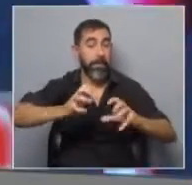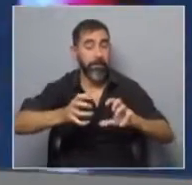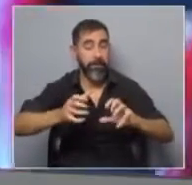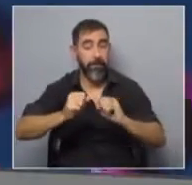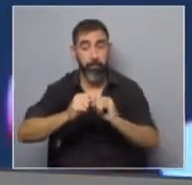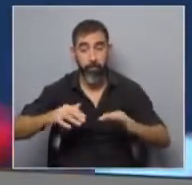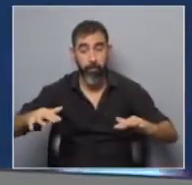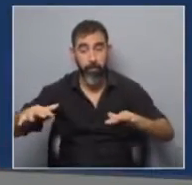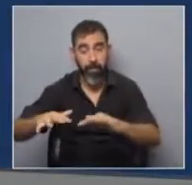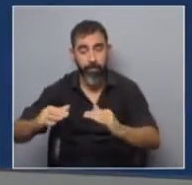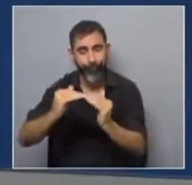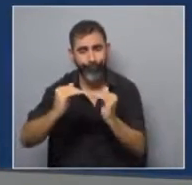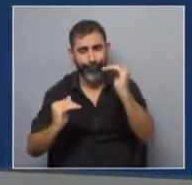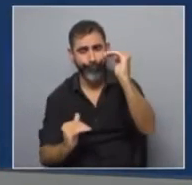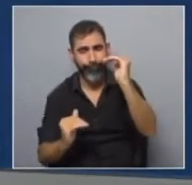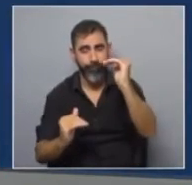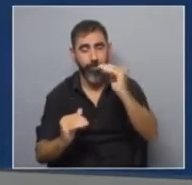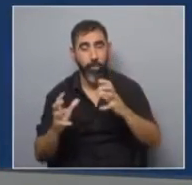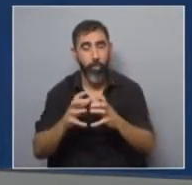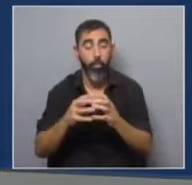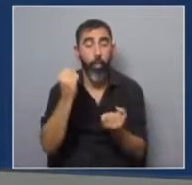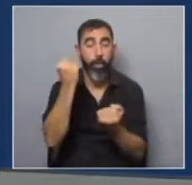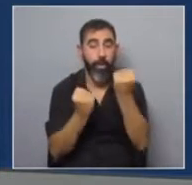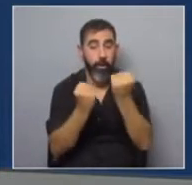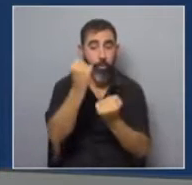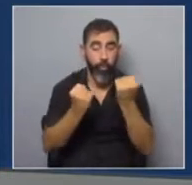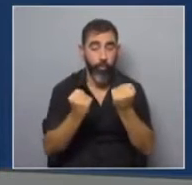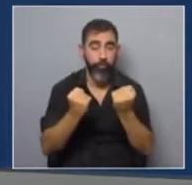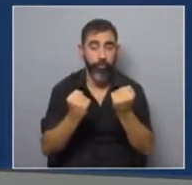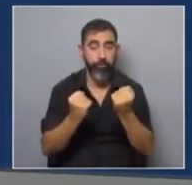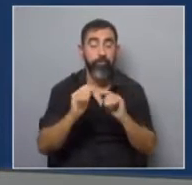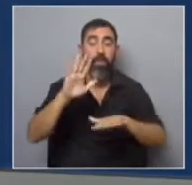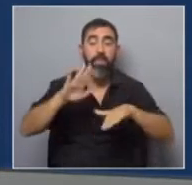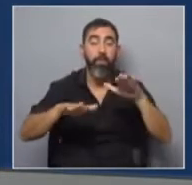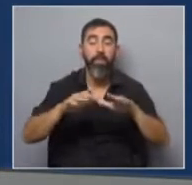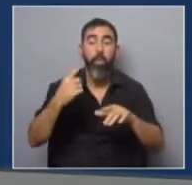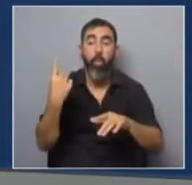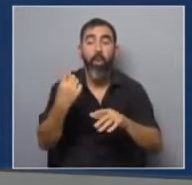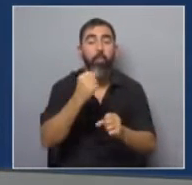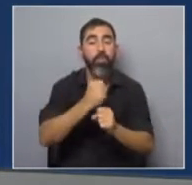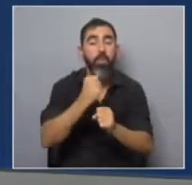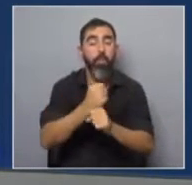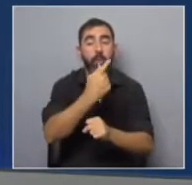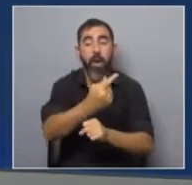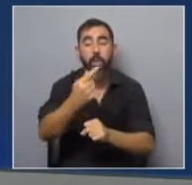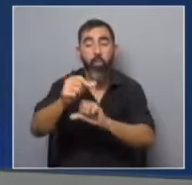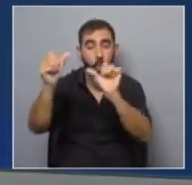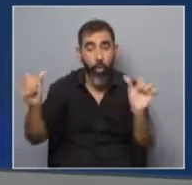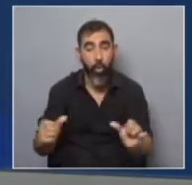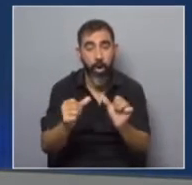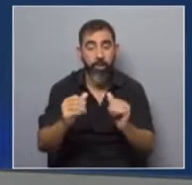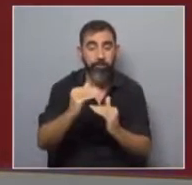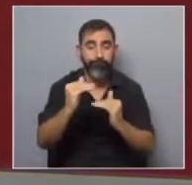pandemia impactó de manera desigual en sectores económicos, según el tipo de tareas que la gente realizaba y